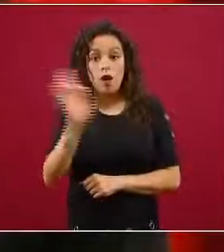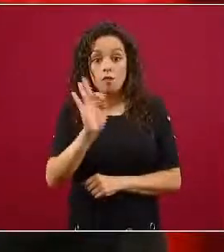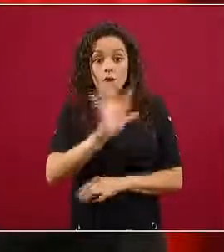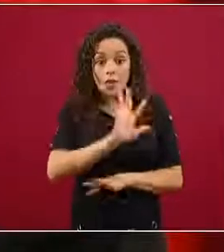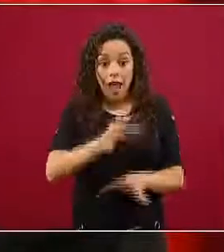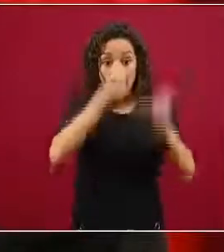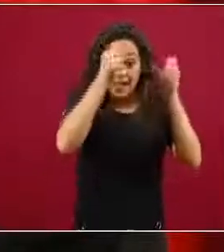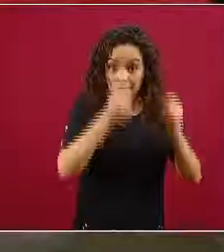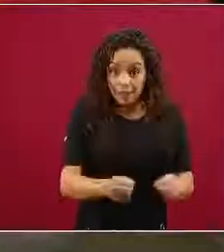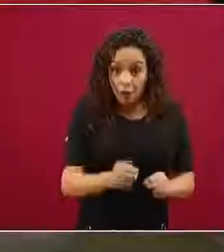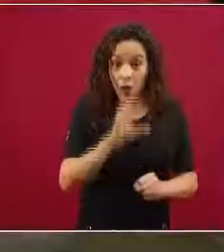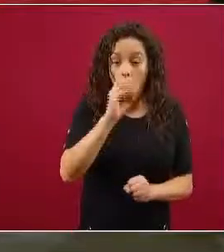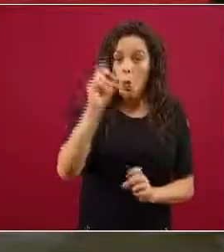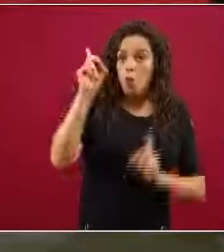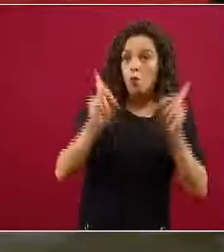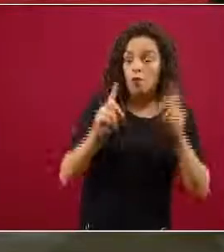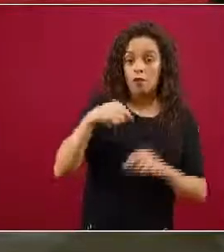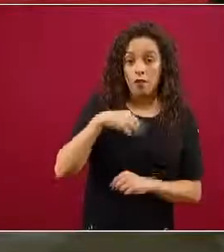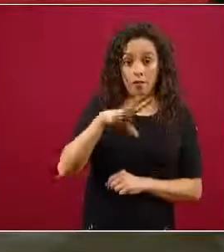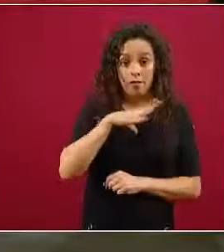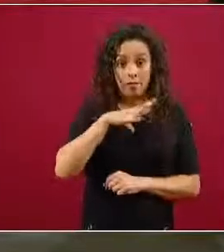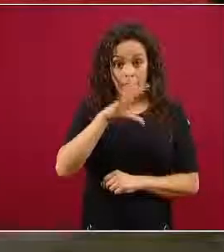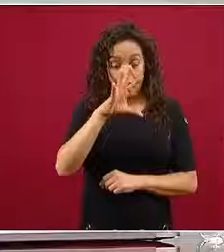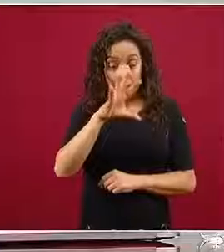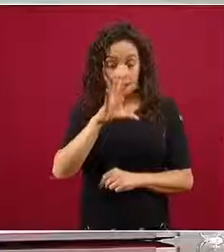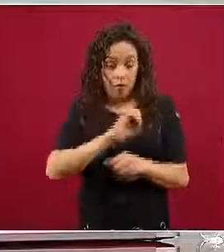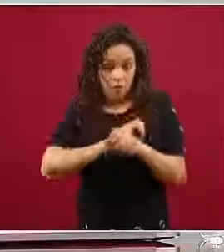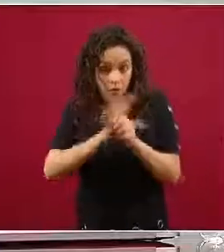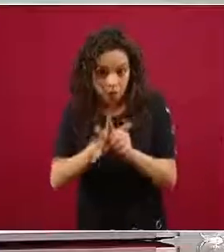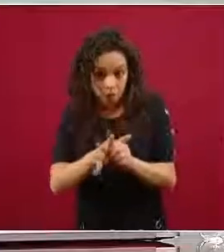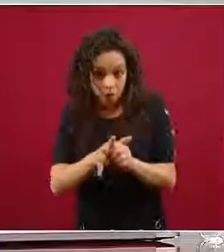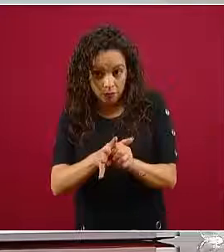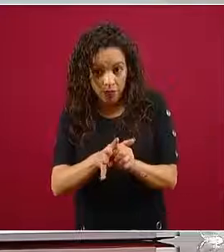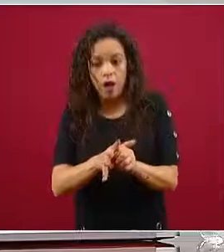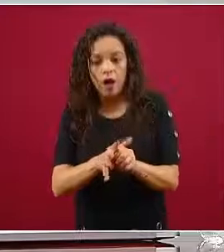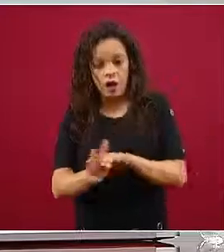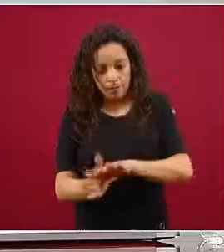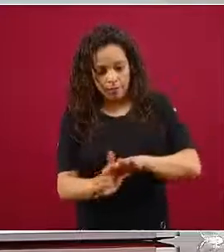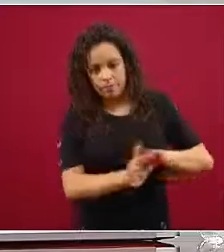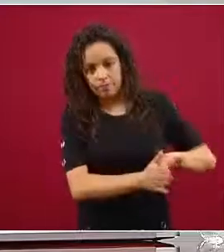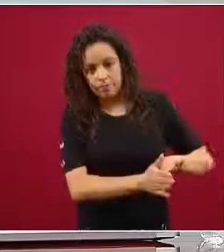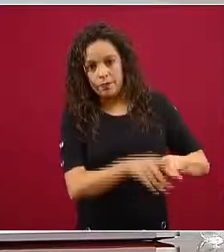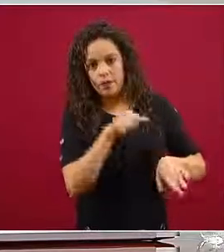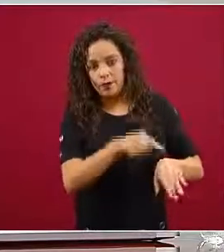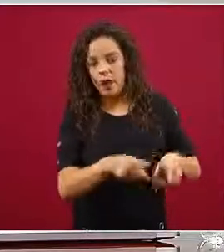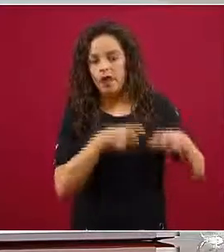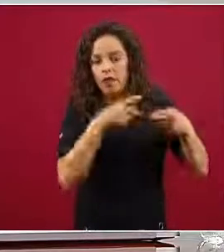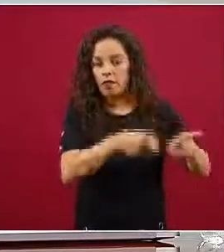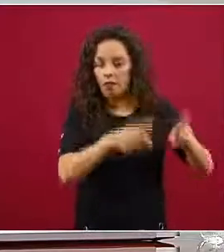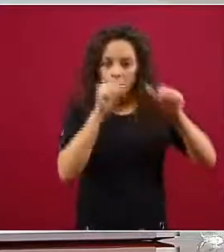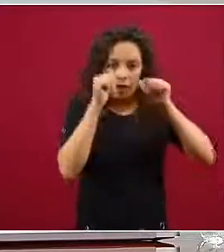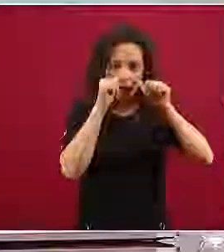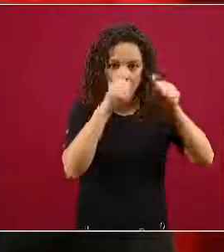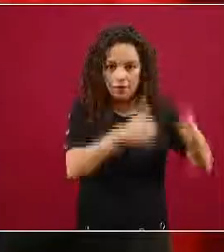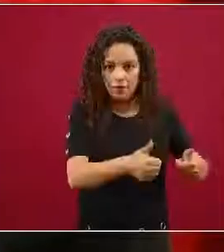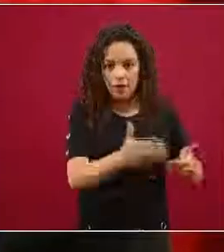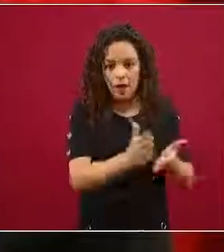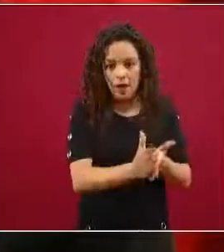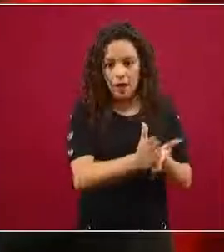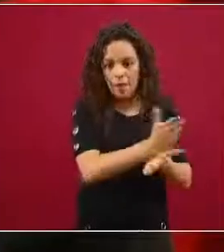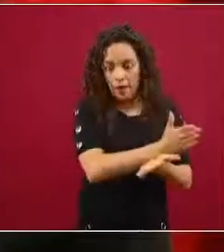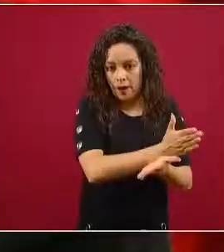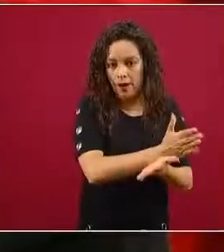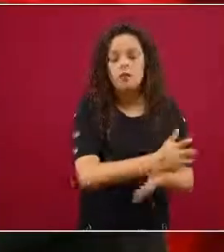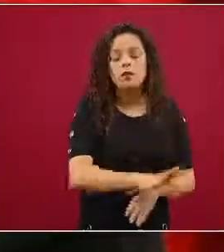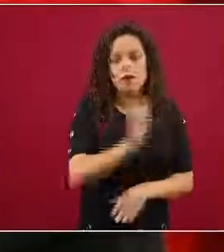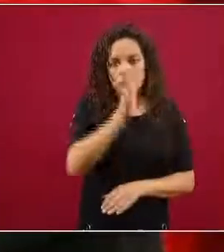la población en general que tiene COVID o sospecha de COVID, y los servicios están claramente